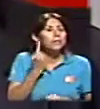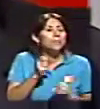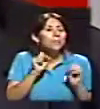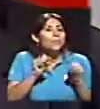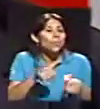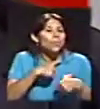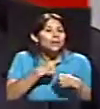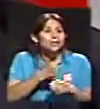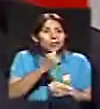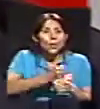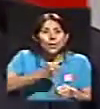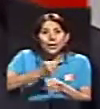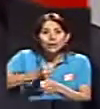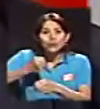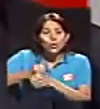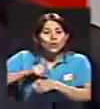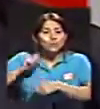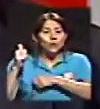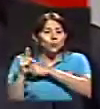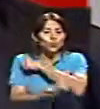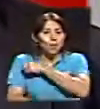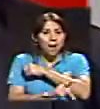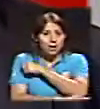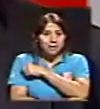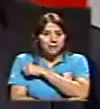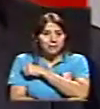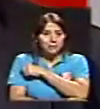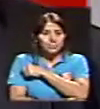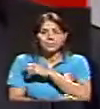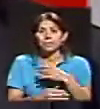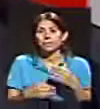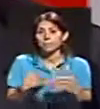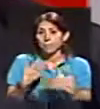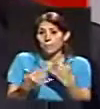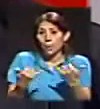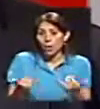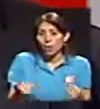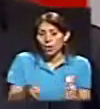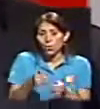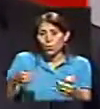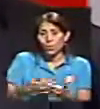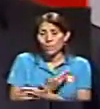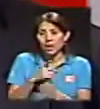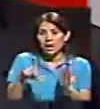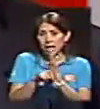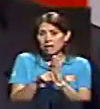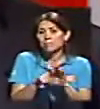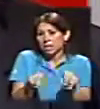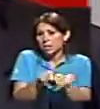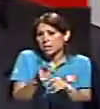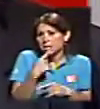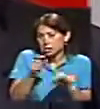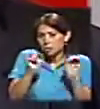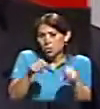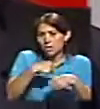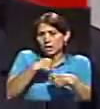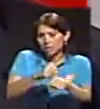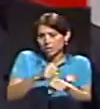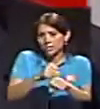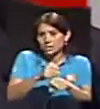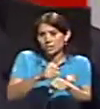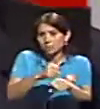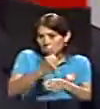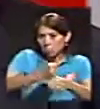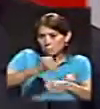reaseguro en el extranjero. Esta nueva ley ratifica esa posibilidad y